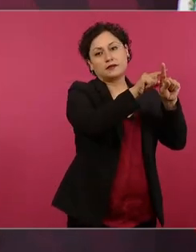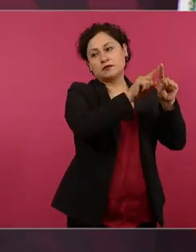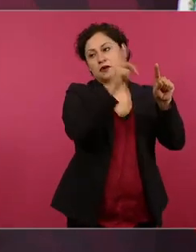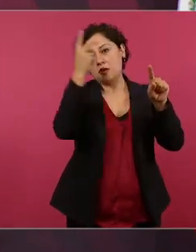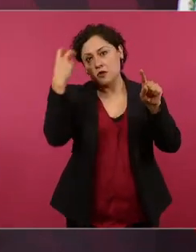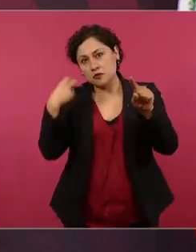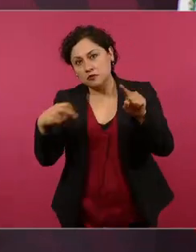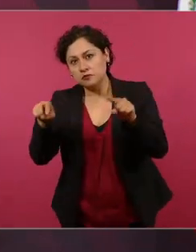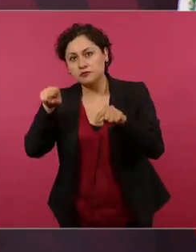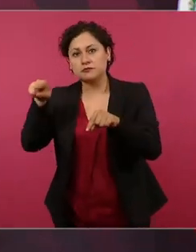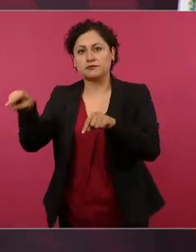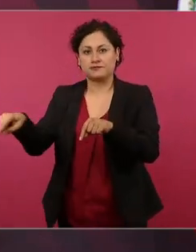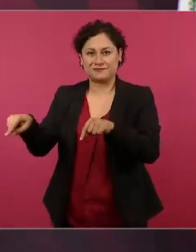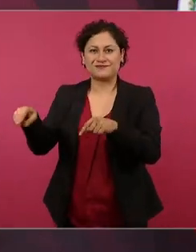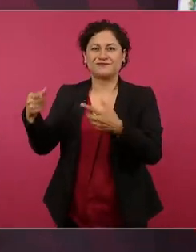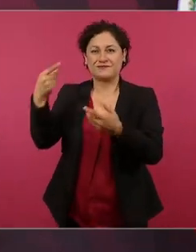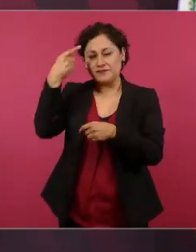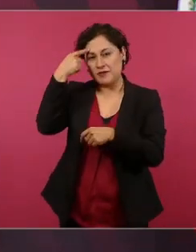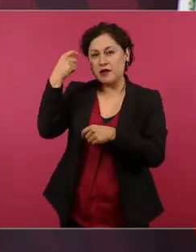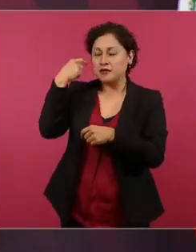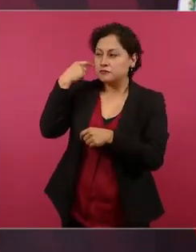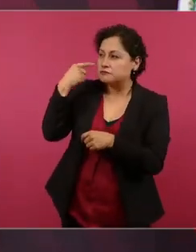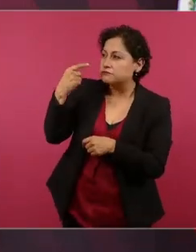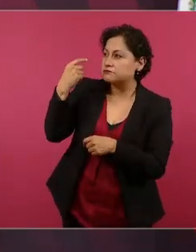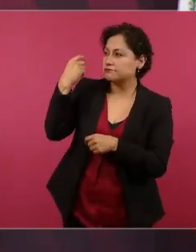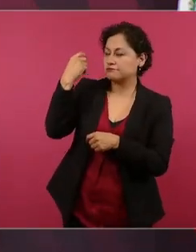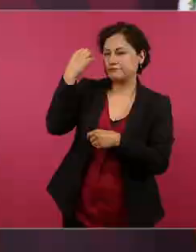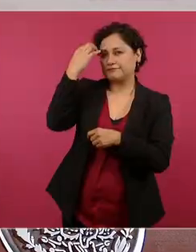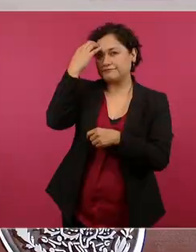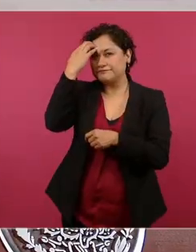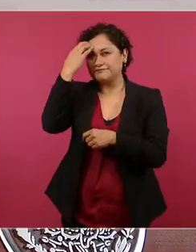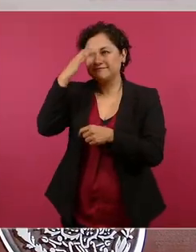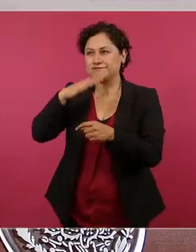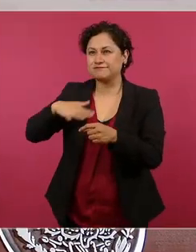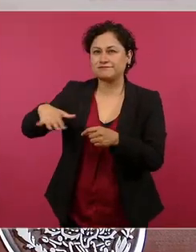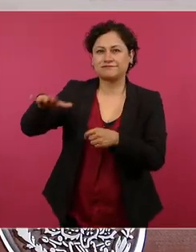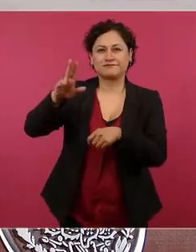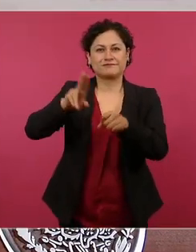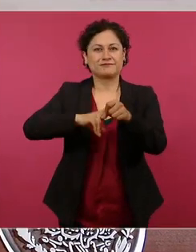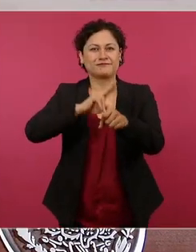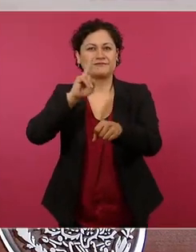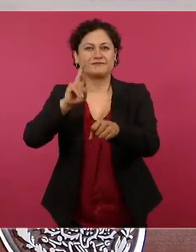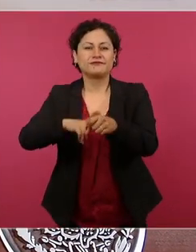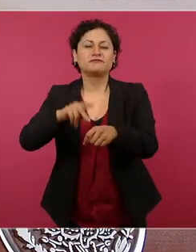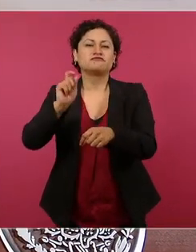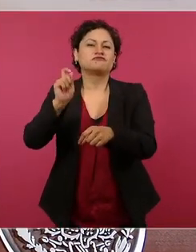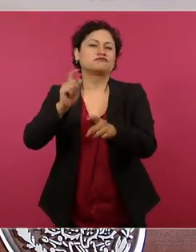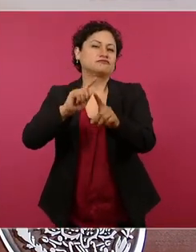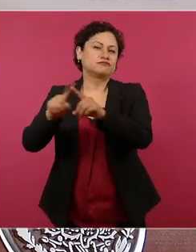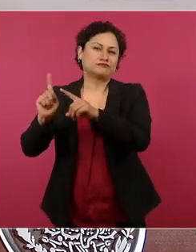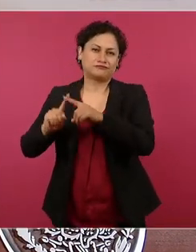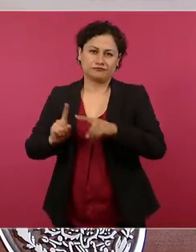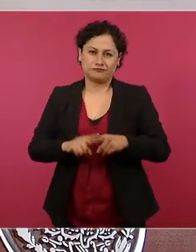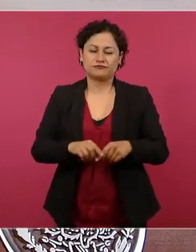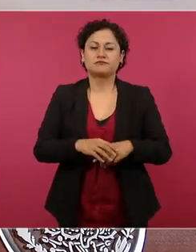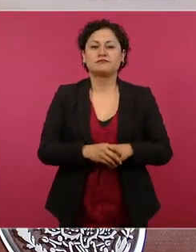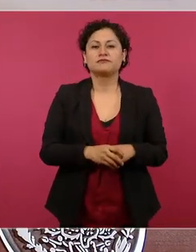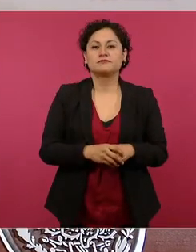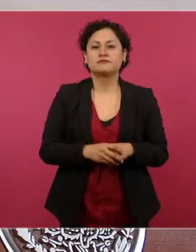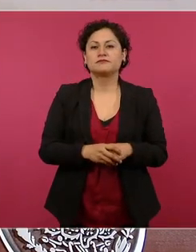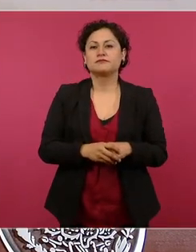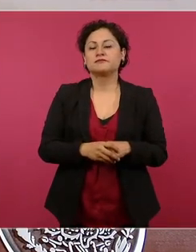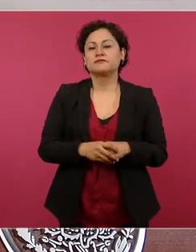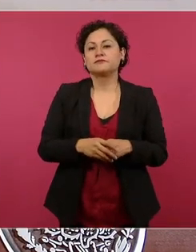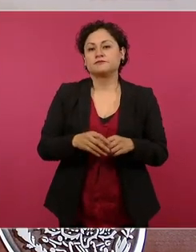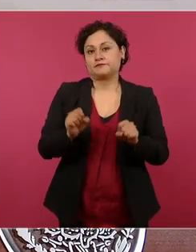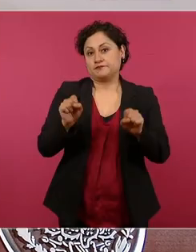a admirar las bellezas naturales, y es lo mismo para el caso de la Ciudad